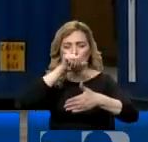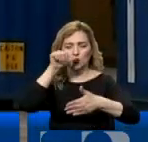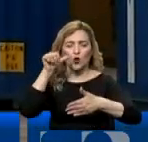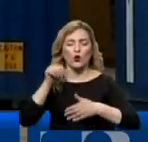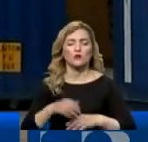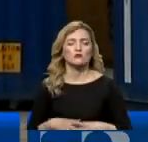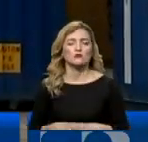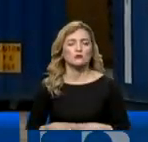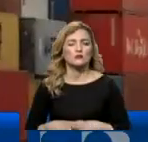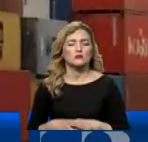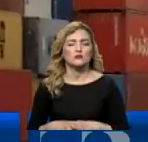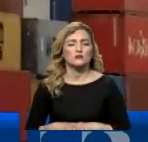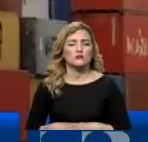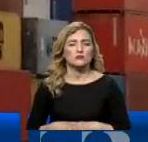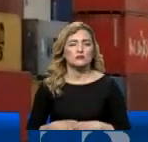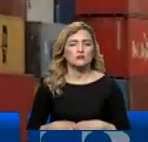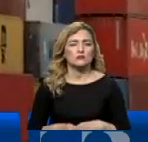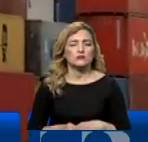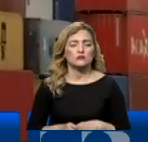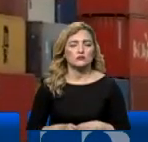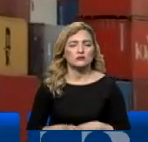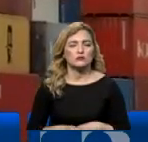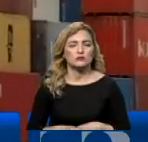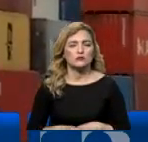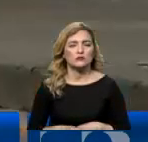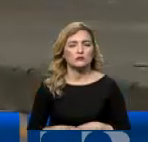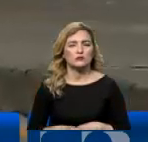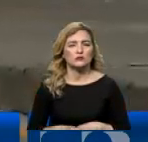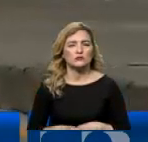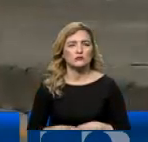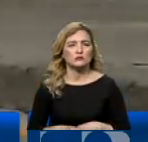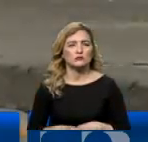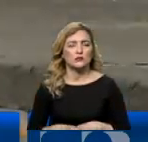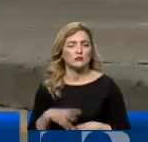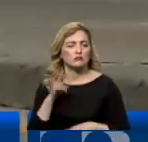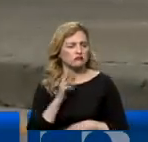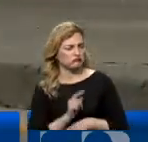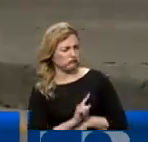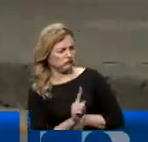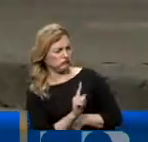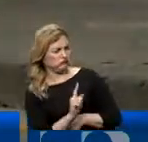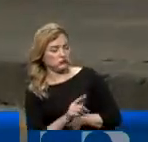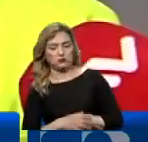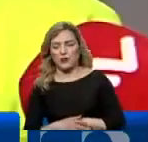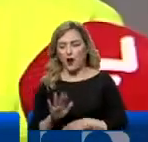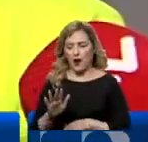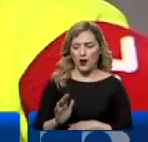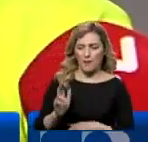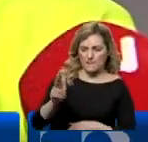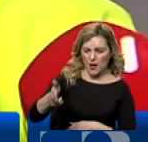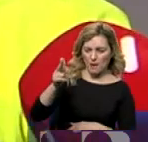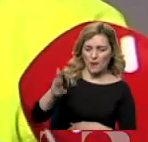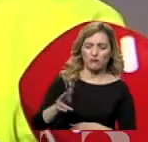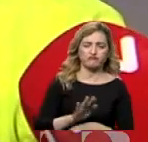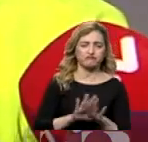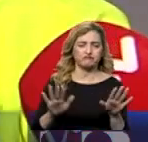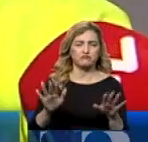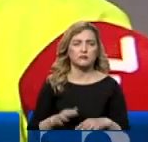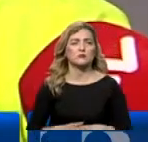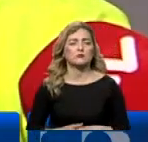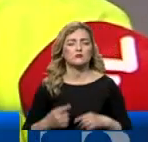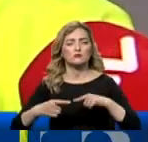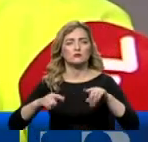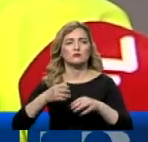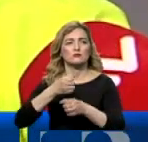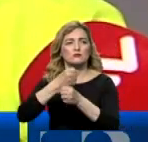los contenedores con sustancia ilícita. La víctima se habría negado y por ello acabaron con su vida. Él como jefe